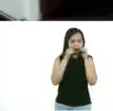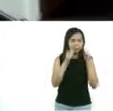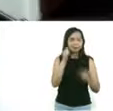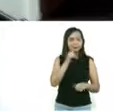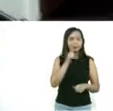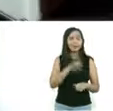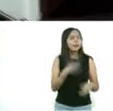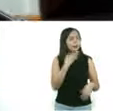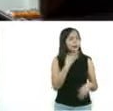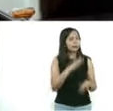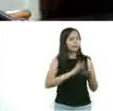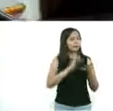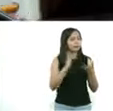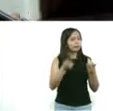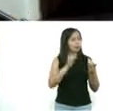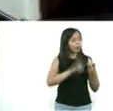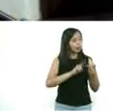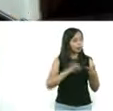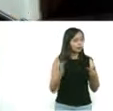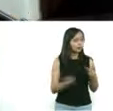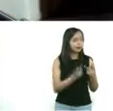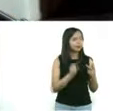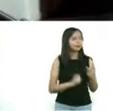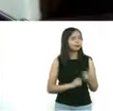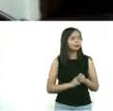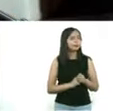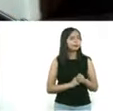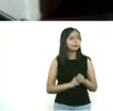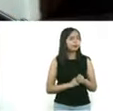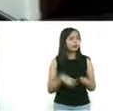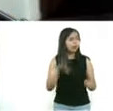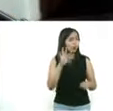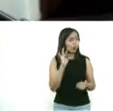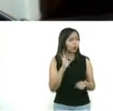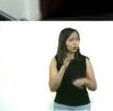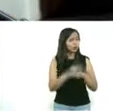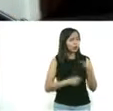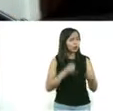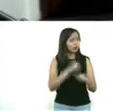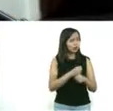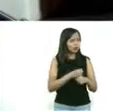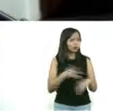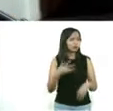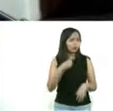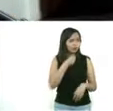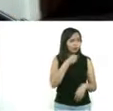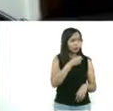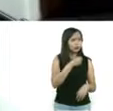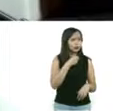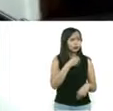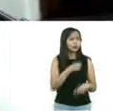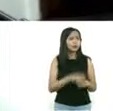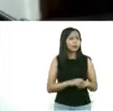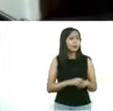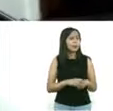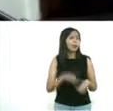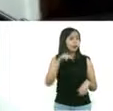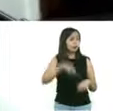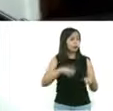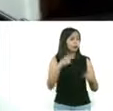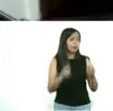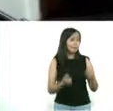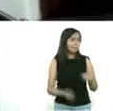por esta respuesta. Mi segunda pregunta es, en 40 años de ejercicio periodístico, jefa de gobierno, es la primera